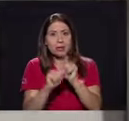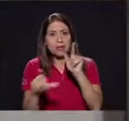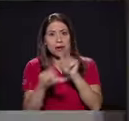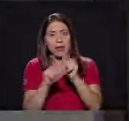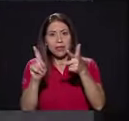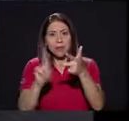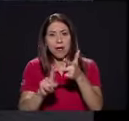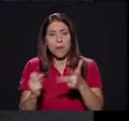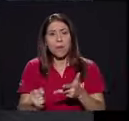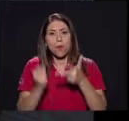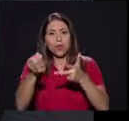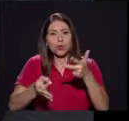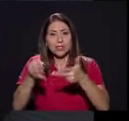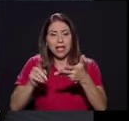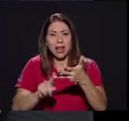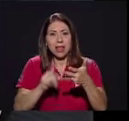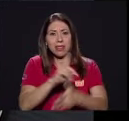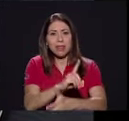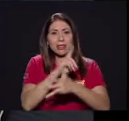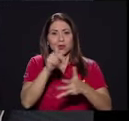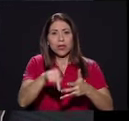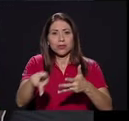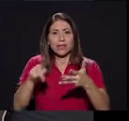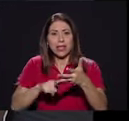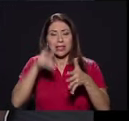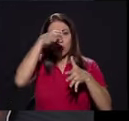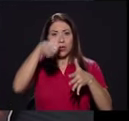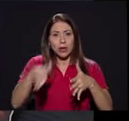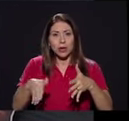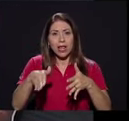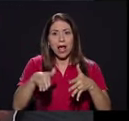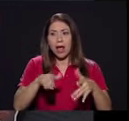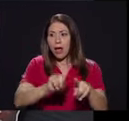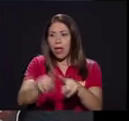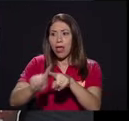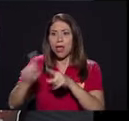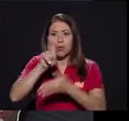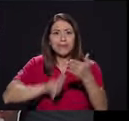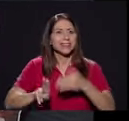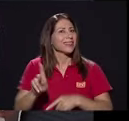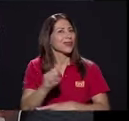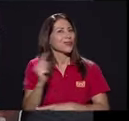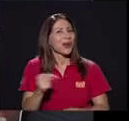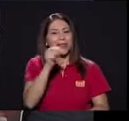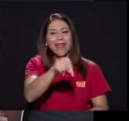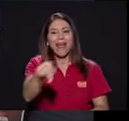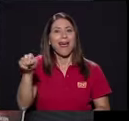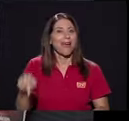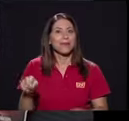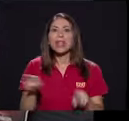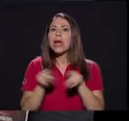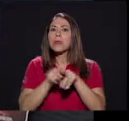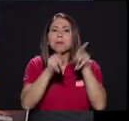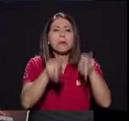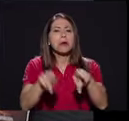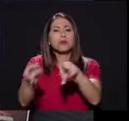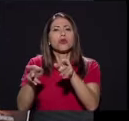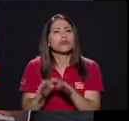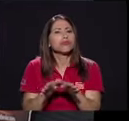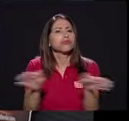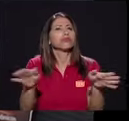es el poder judicial, la defensoría de los habitantes, la contraloría o las universidades, sino que se involucra también actores de la sociedad civil, del